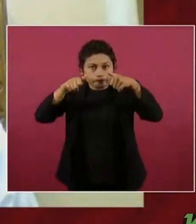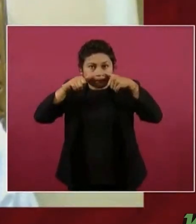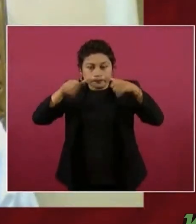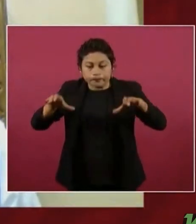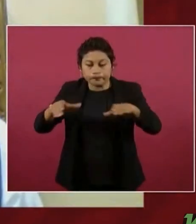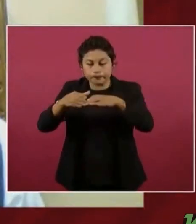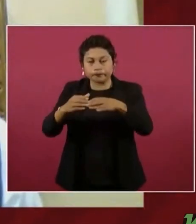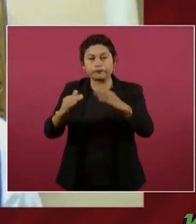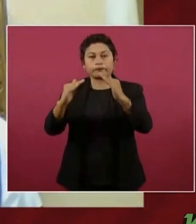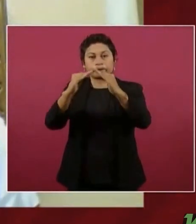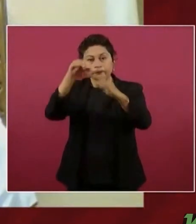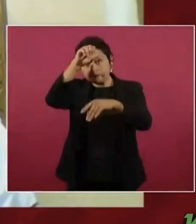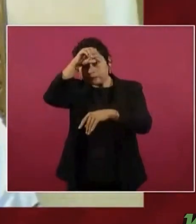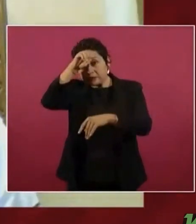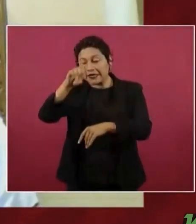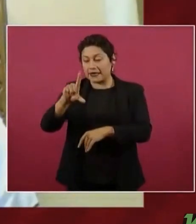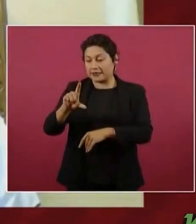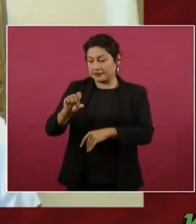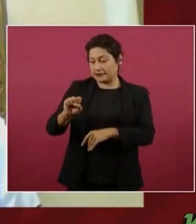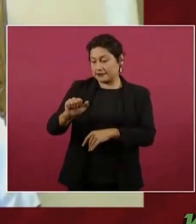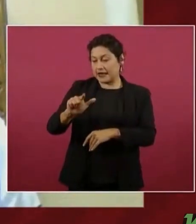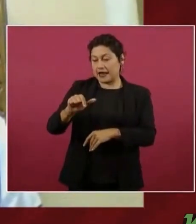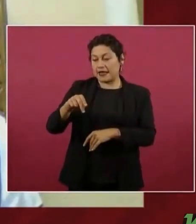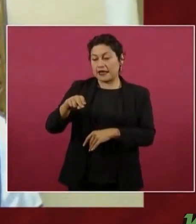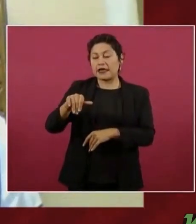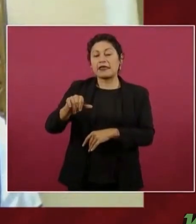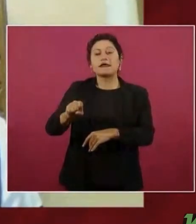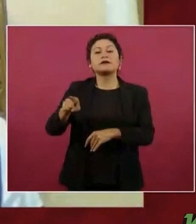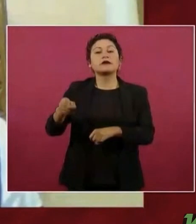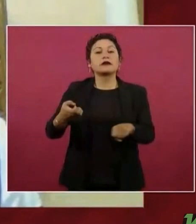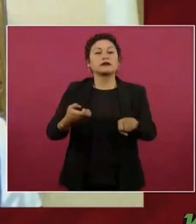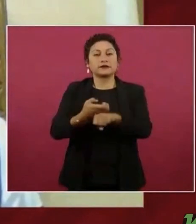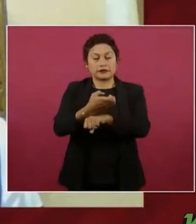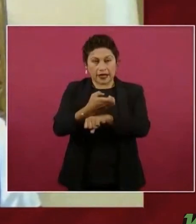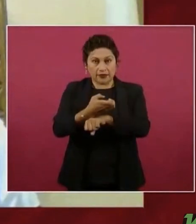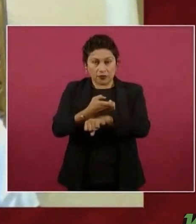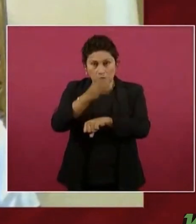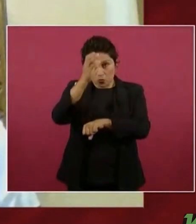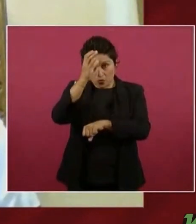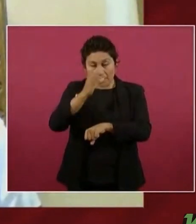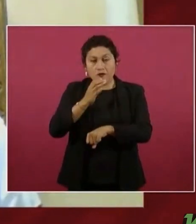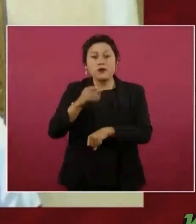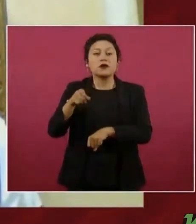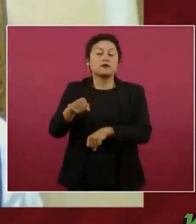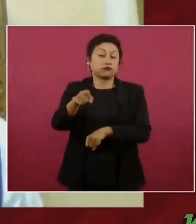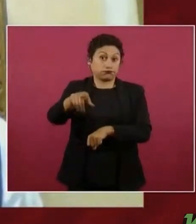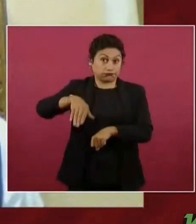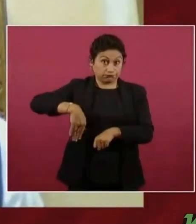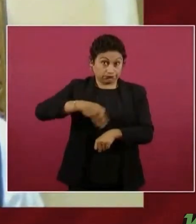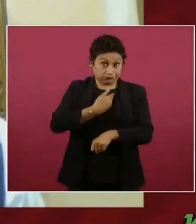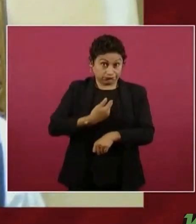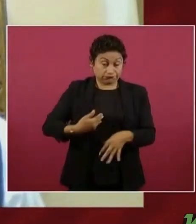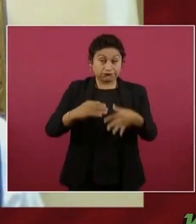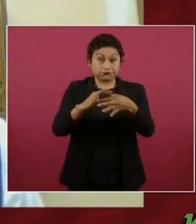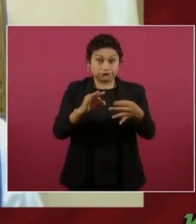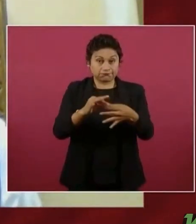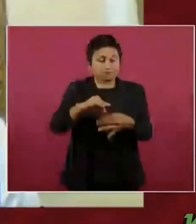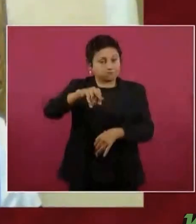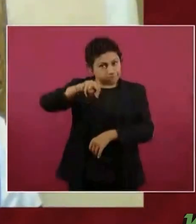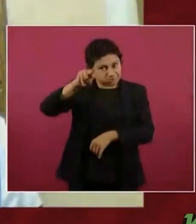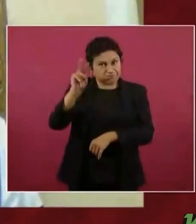de Coahuila. Como bien lo menciona usted, presidente, fue una inundación en